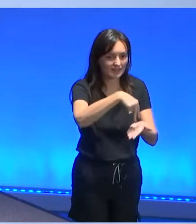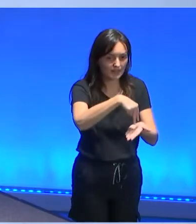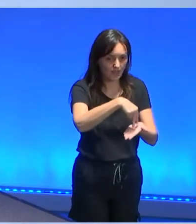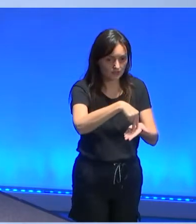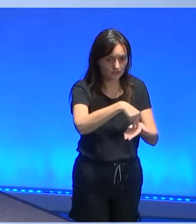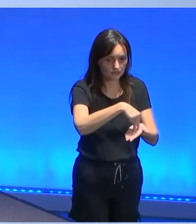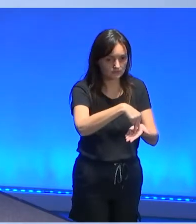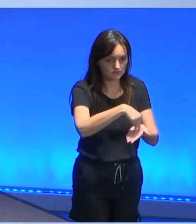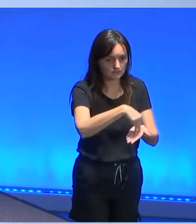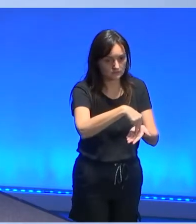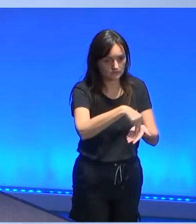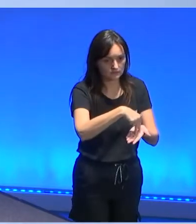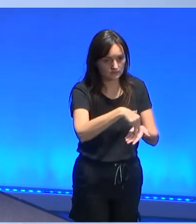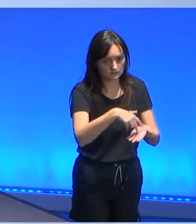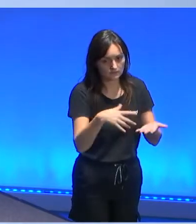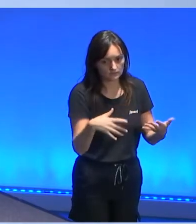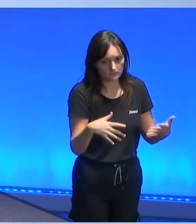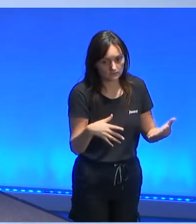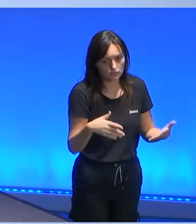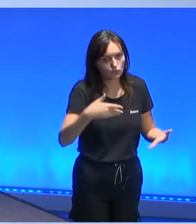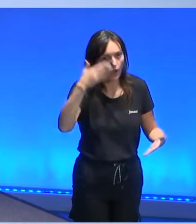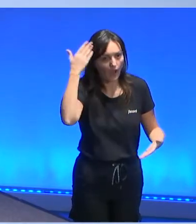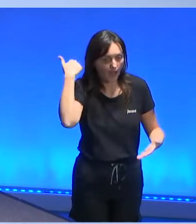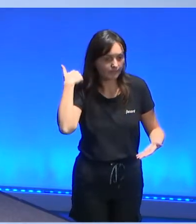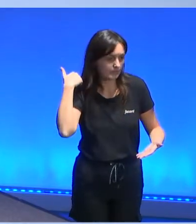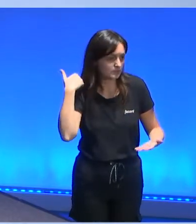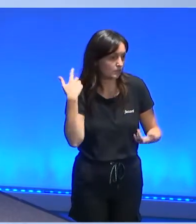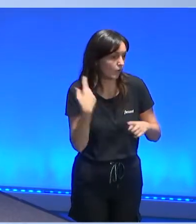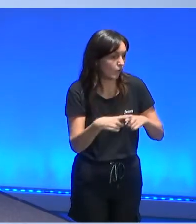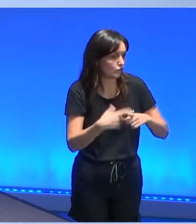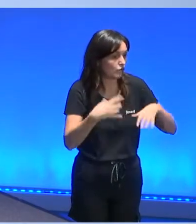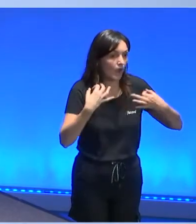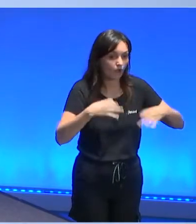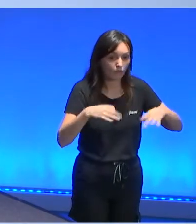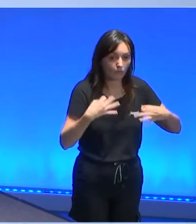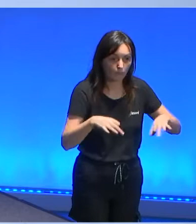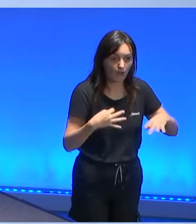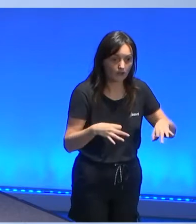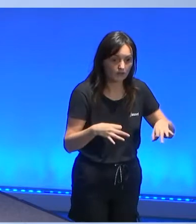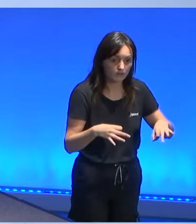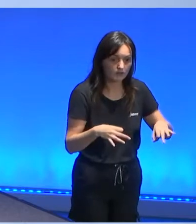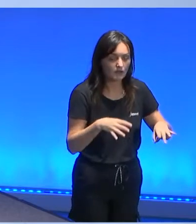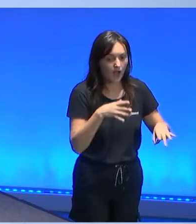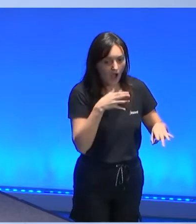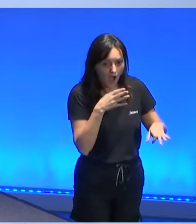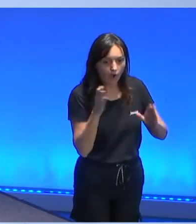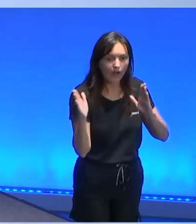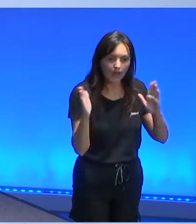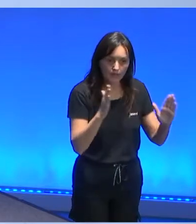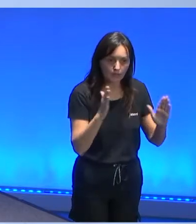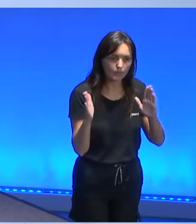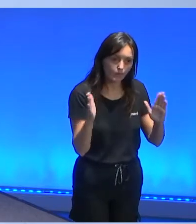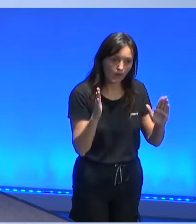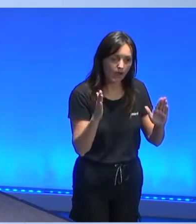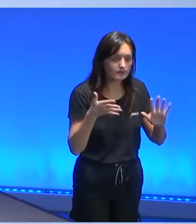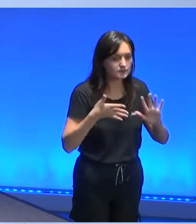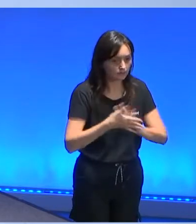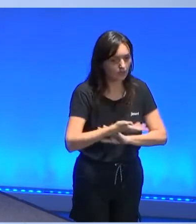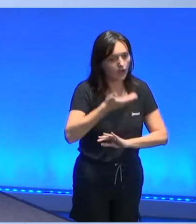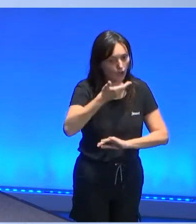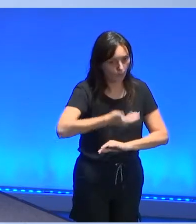Bueno, esto que parecería en otros tiempos una cosa normal y corriente, en este momento tiene una